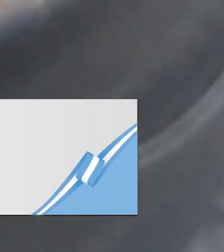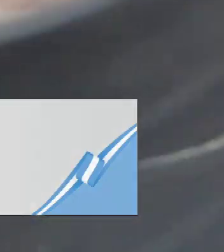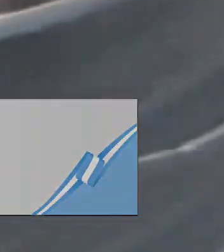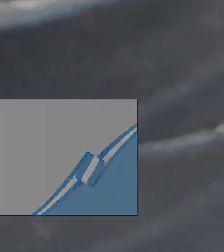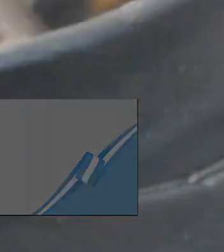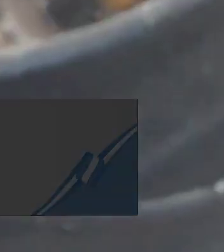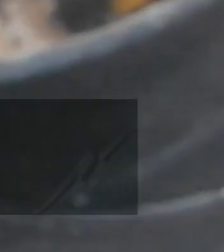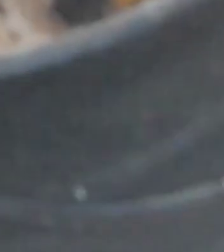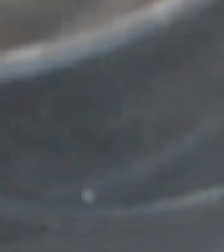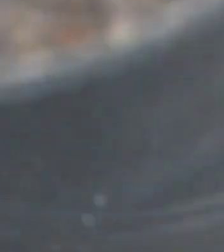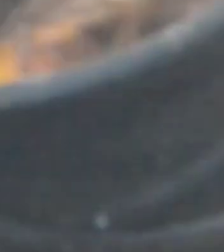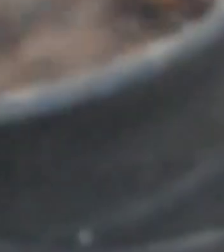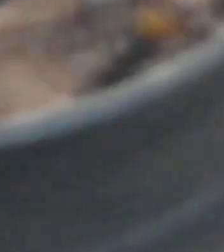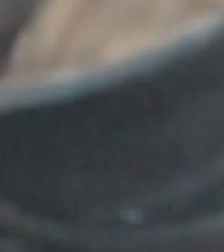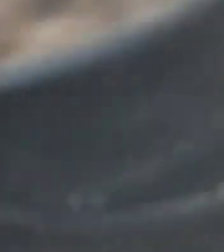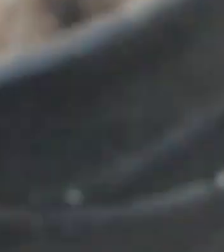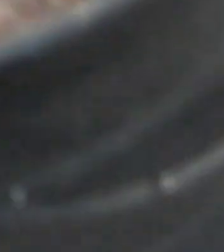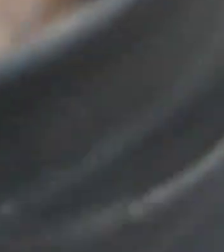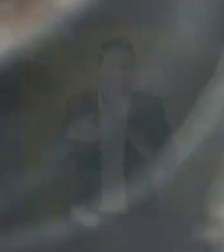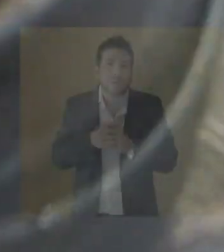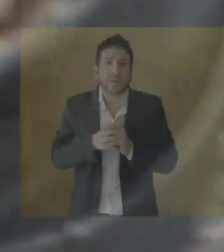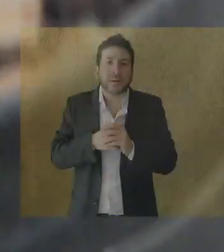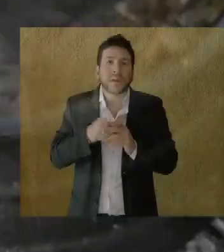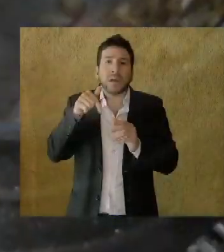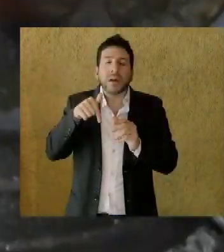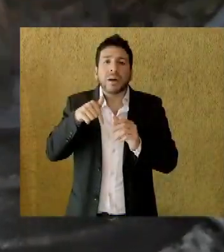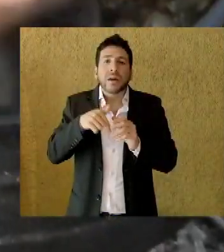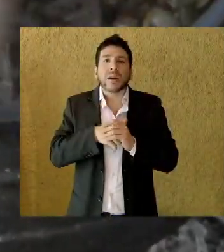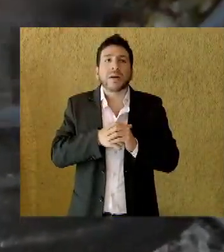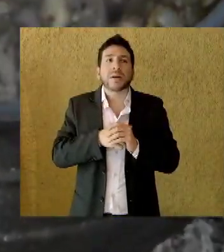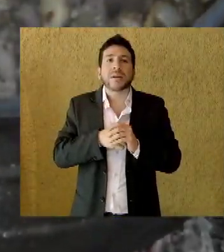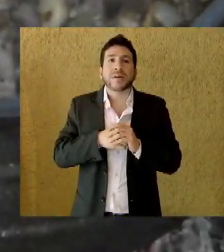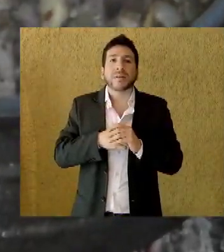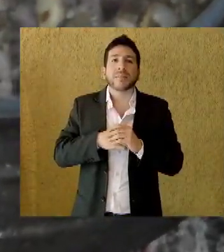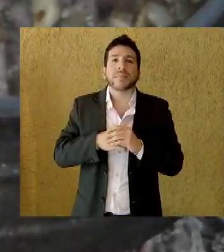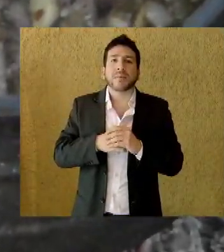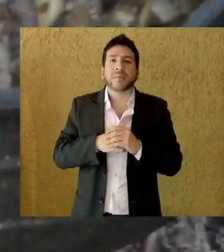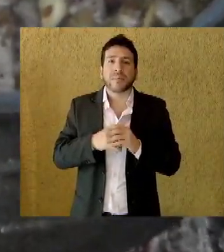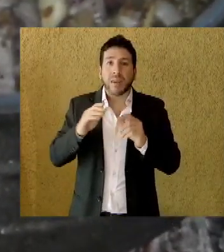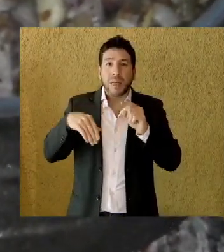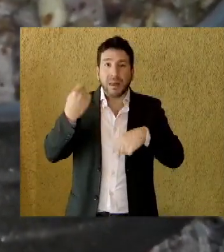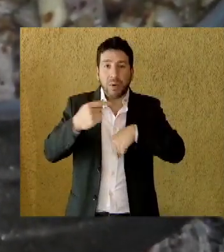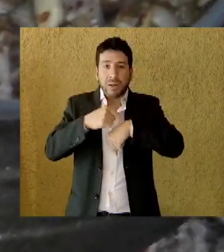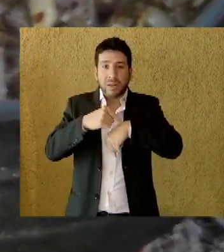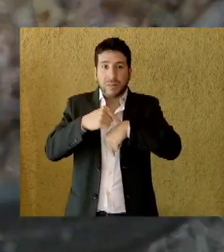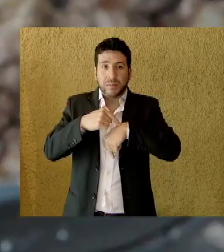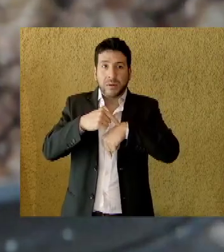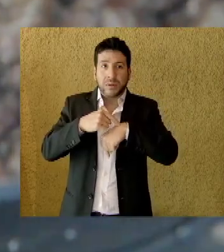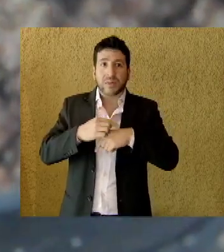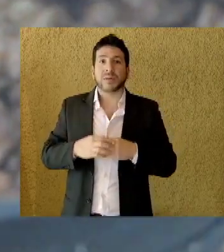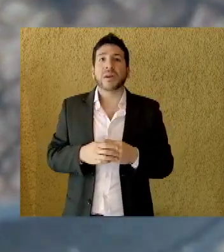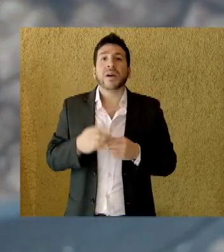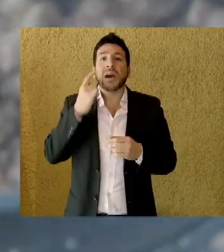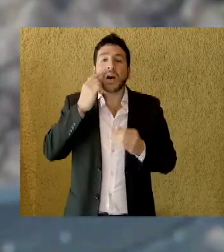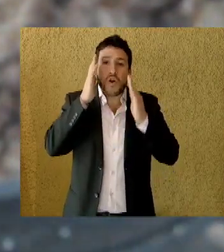que hay que hacer acá, el sabor lo saca de acá. El sabor principal sale acá. Y después el tiempo. El tiempo le da la concentración,